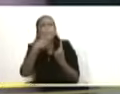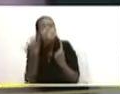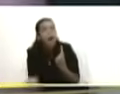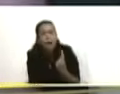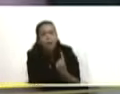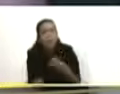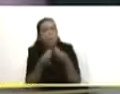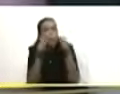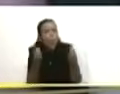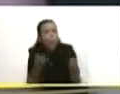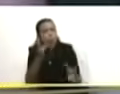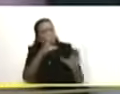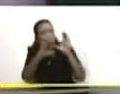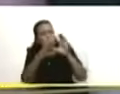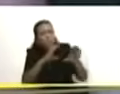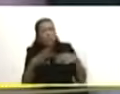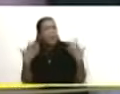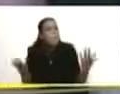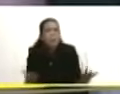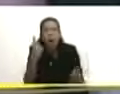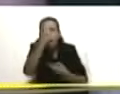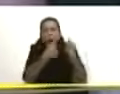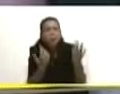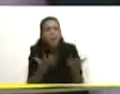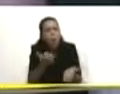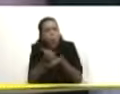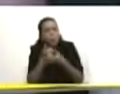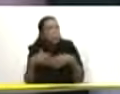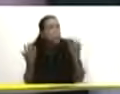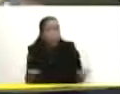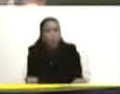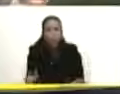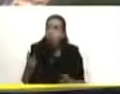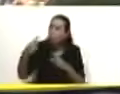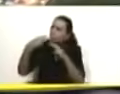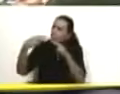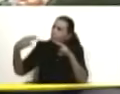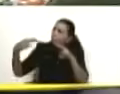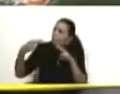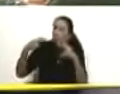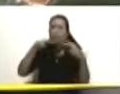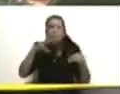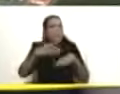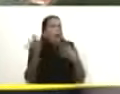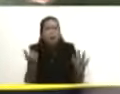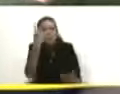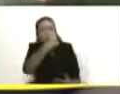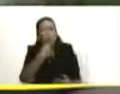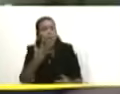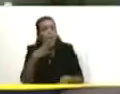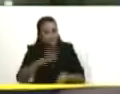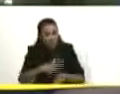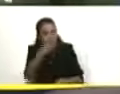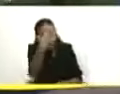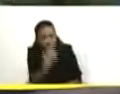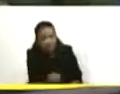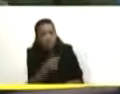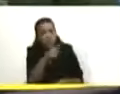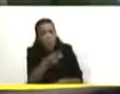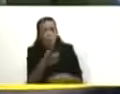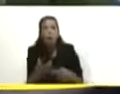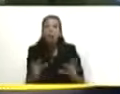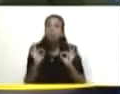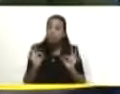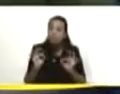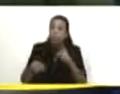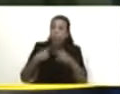alegre, da la conversación, claro. ¿Qué pasa? ¿Qué ¿Cómo pasa? Está todo? Porque me miras así, ¿qué te pasa? ¿Estás triste? Y sobre